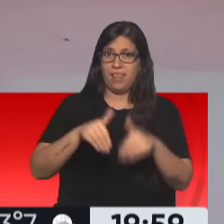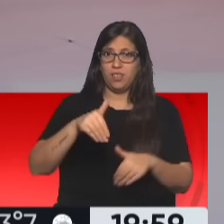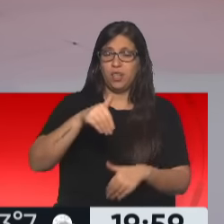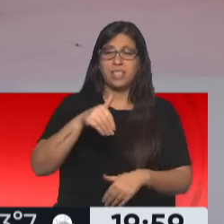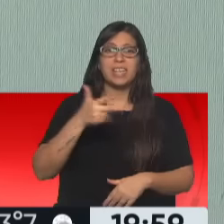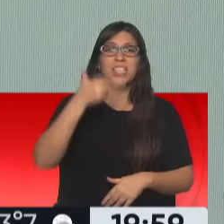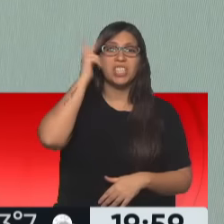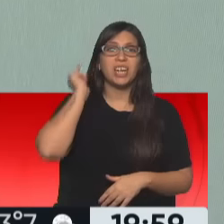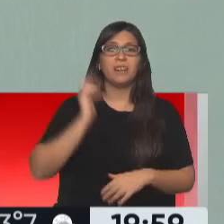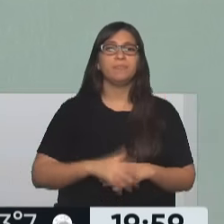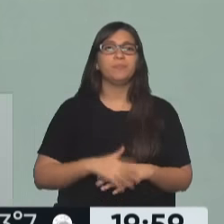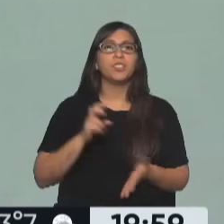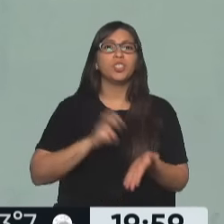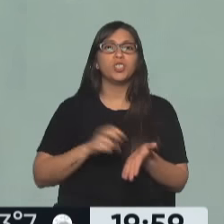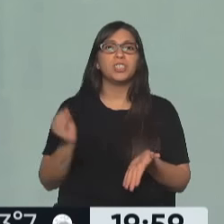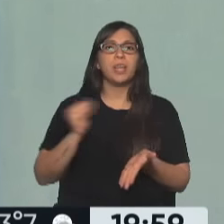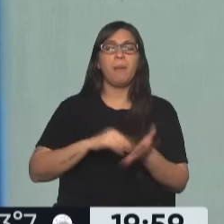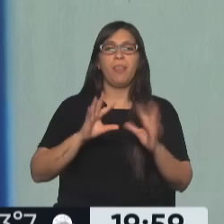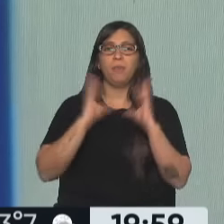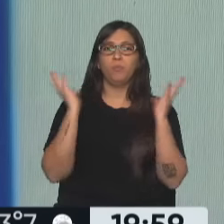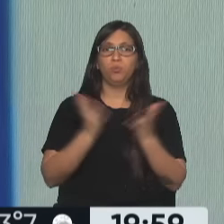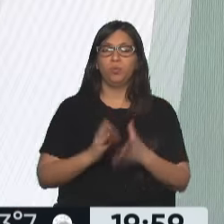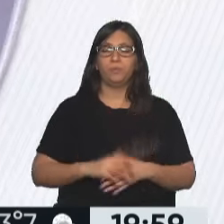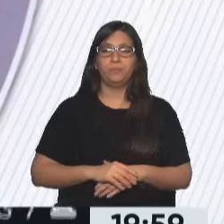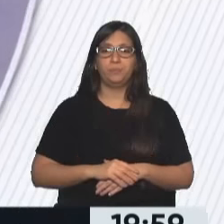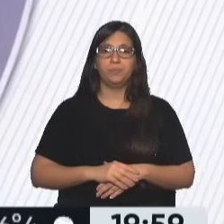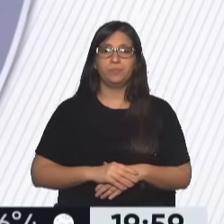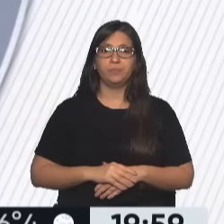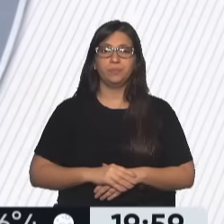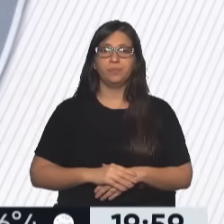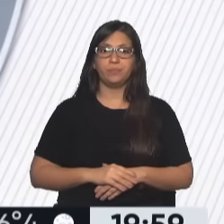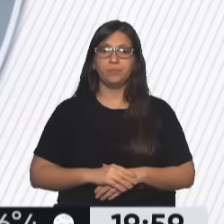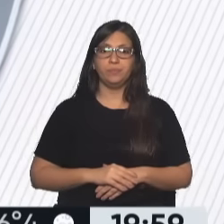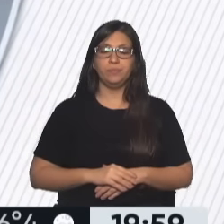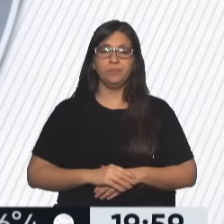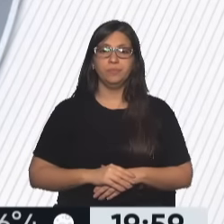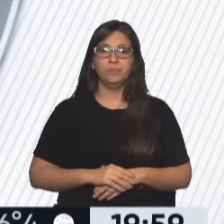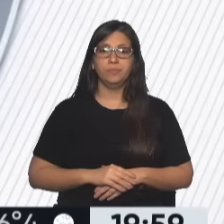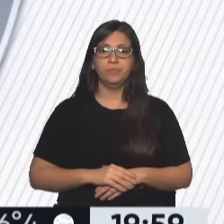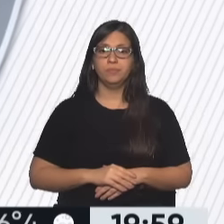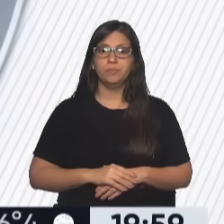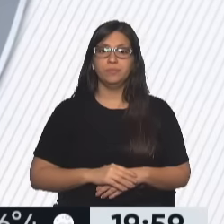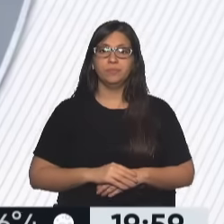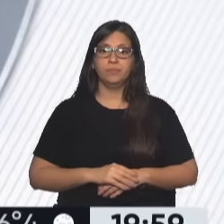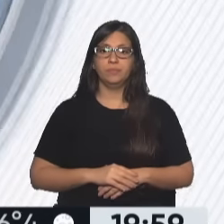Bien, Leticia, más información del mundo, a ver.